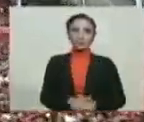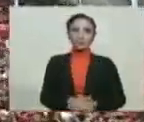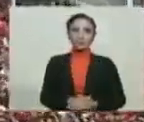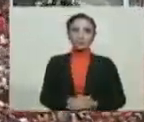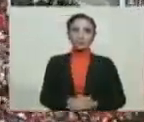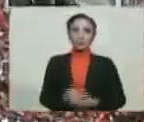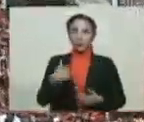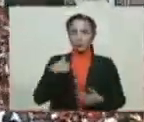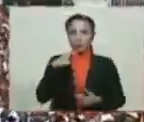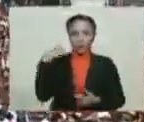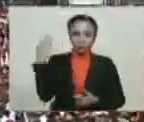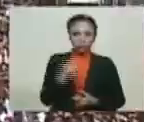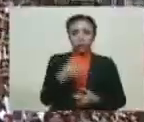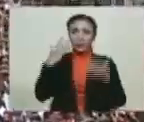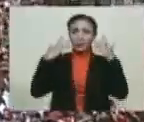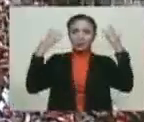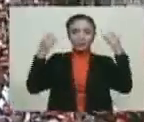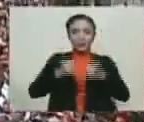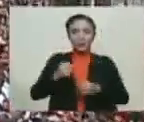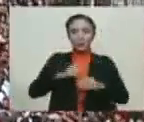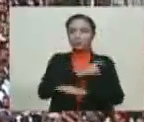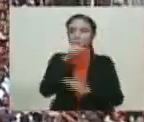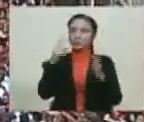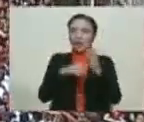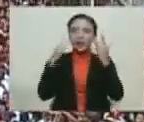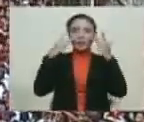estoy seguro de eso